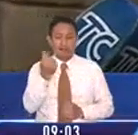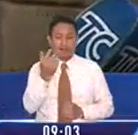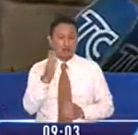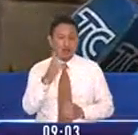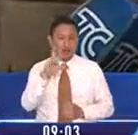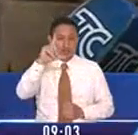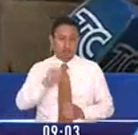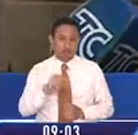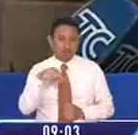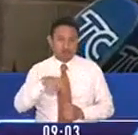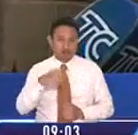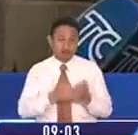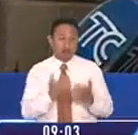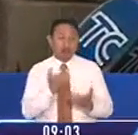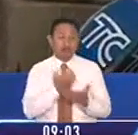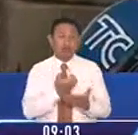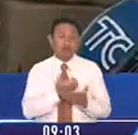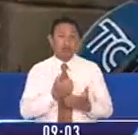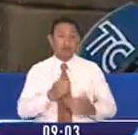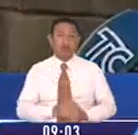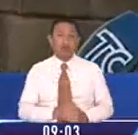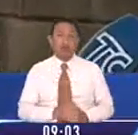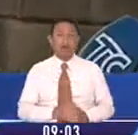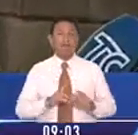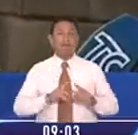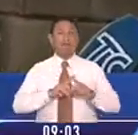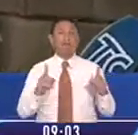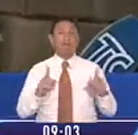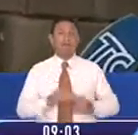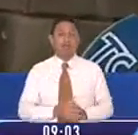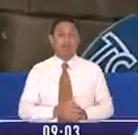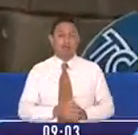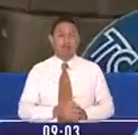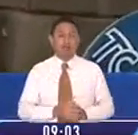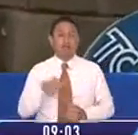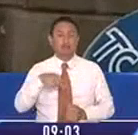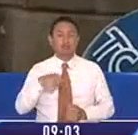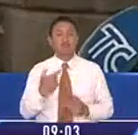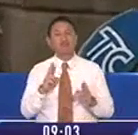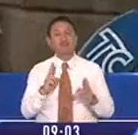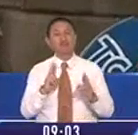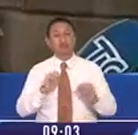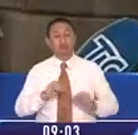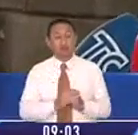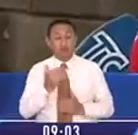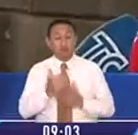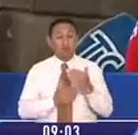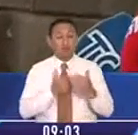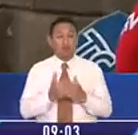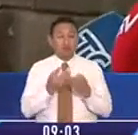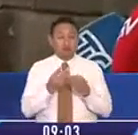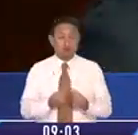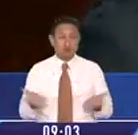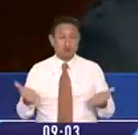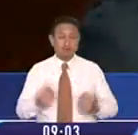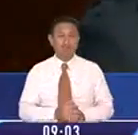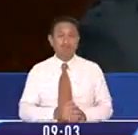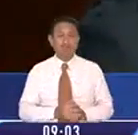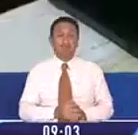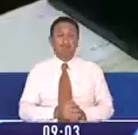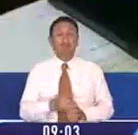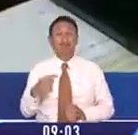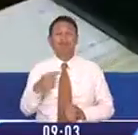fiscal, problemas económicos, pero tenemos la esperanza de que eso se vaya solucionando pronto. Por este